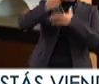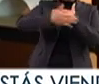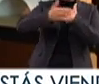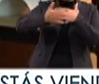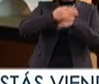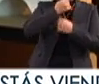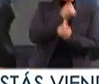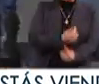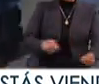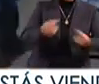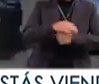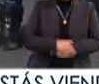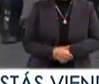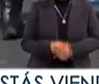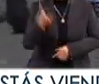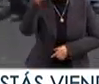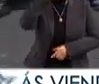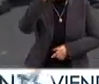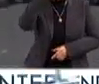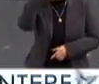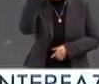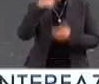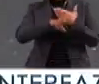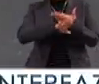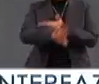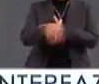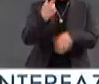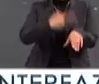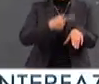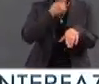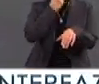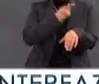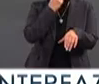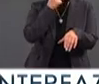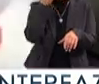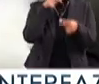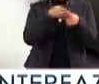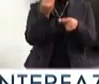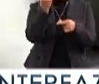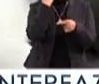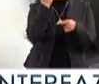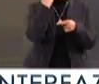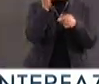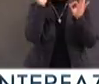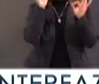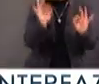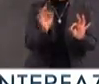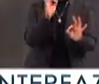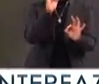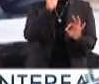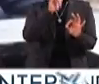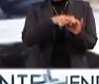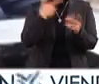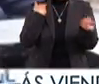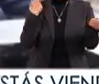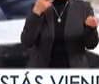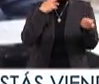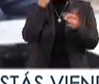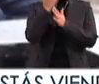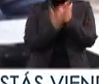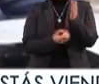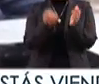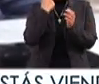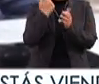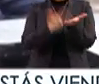los niños entre las recomendaciones para prevenir esta enfermedad destacan tener una alimentación alta en fibra moderar el consumo de